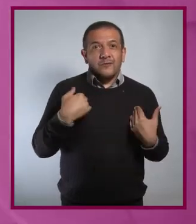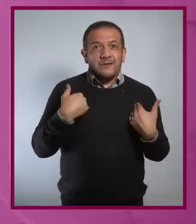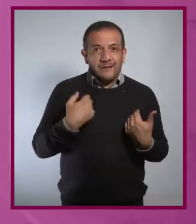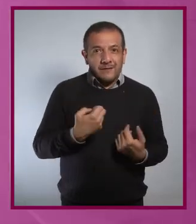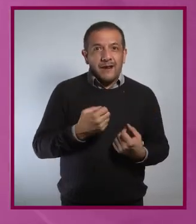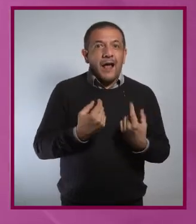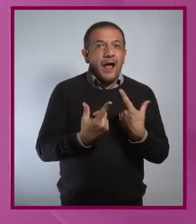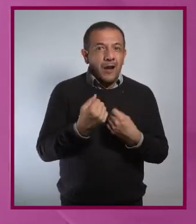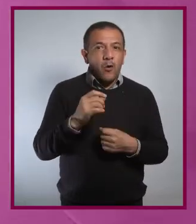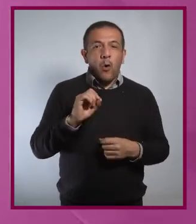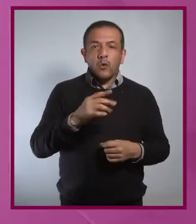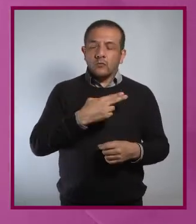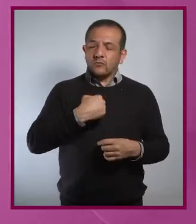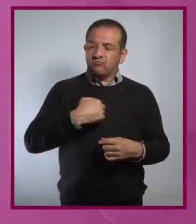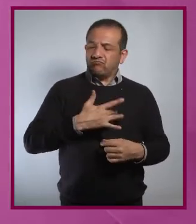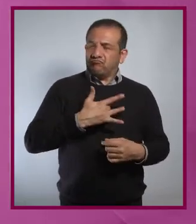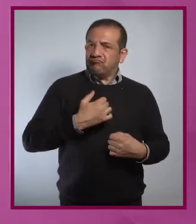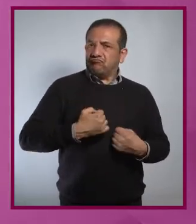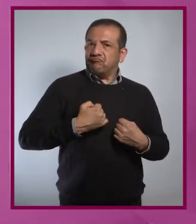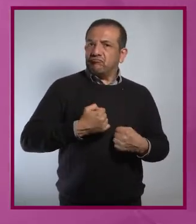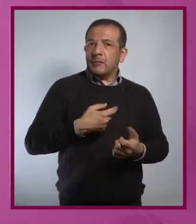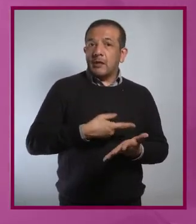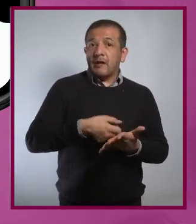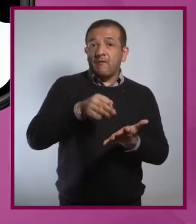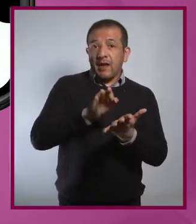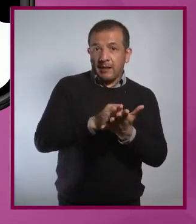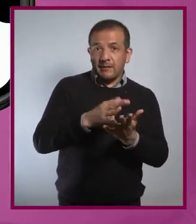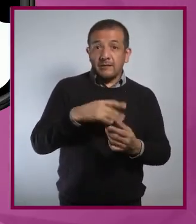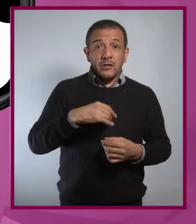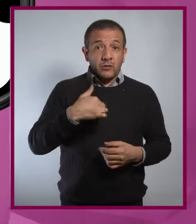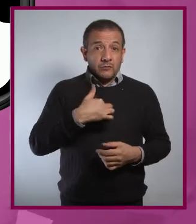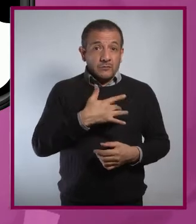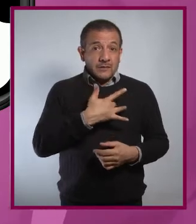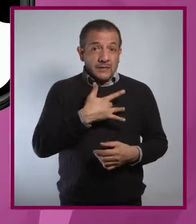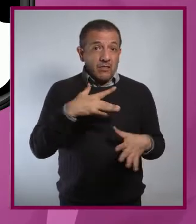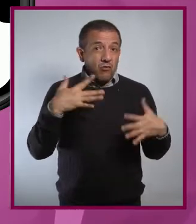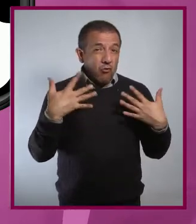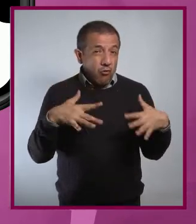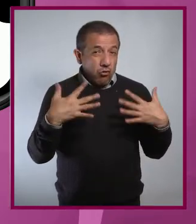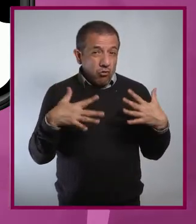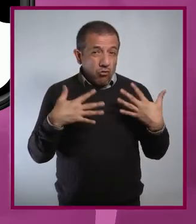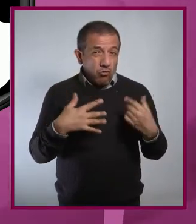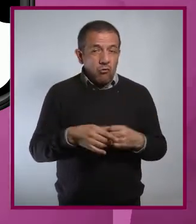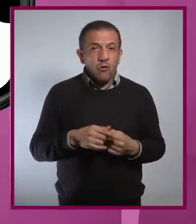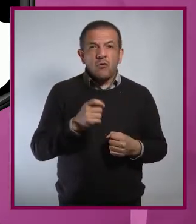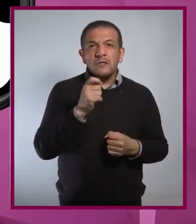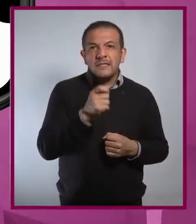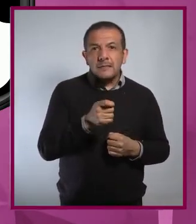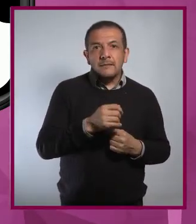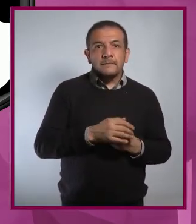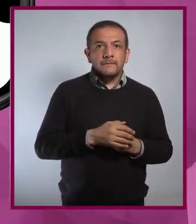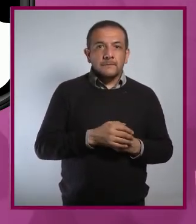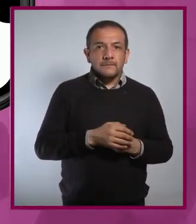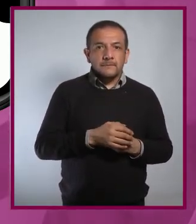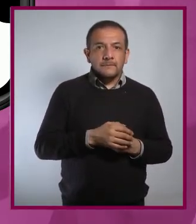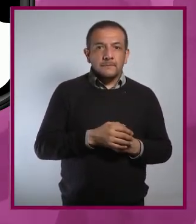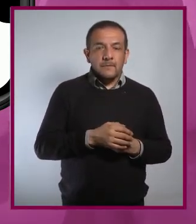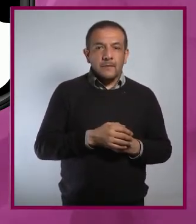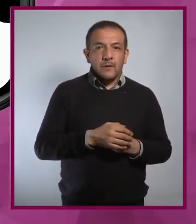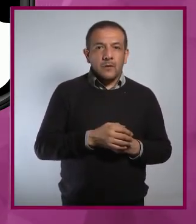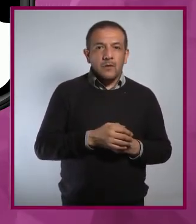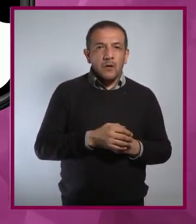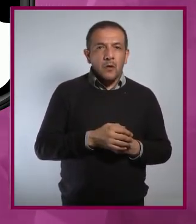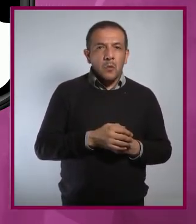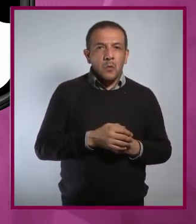algo o para hacernos mucho más fuertes y más valientes. Yo siento que el dolor es, por